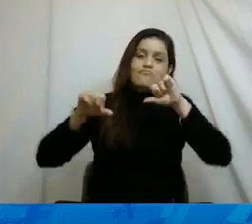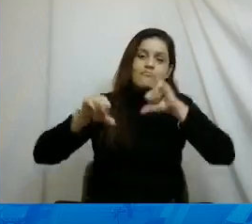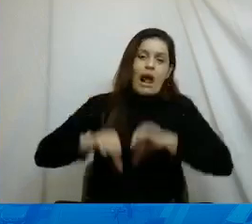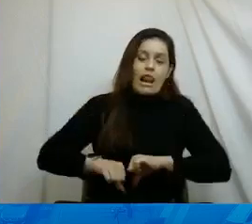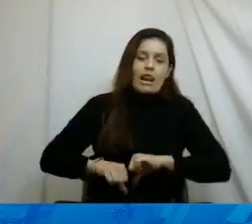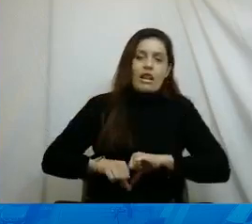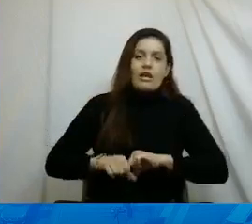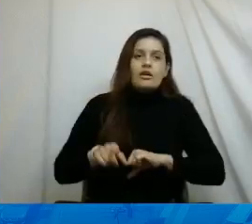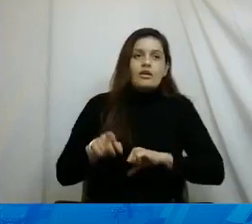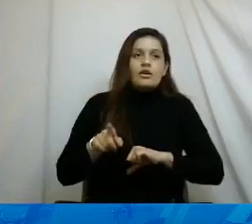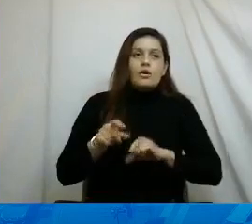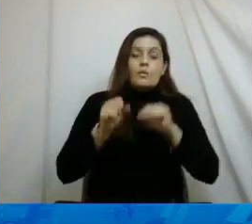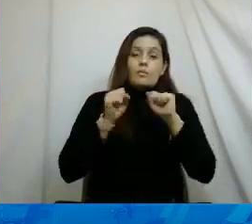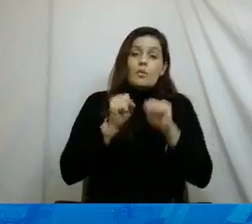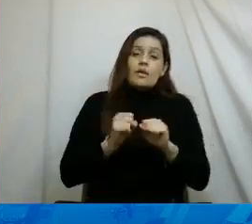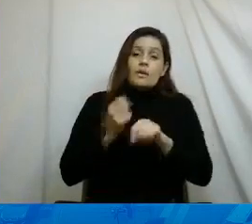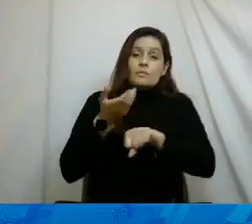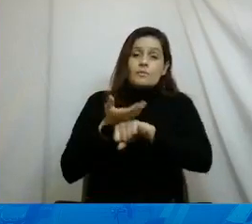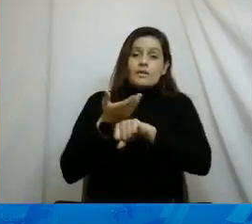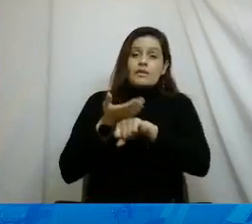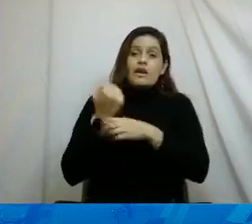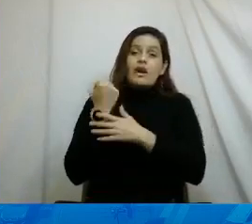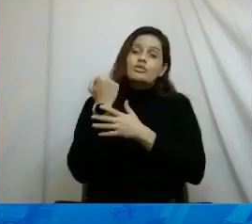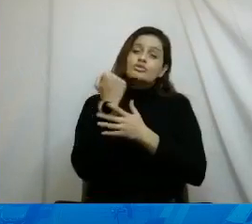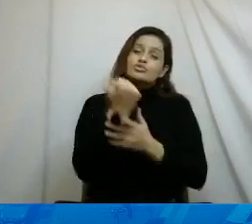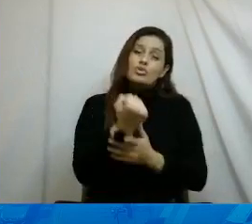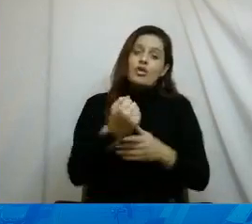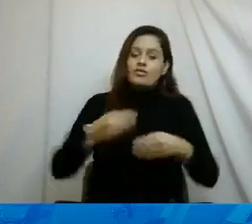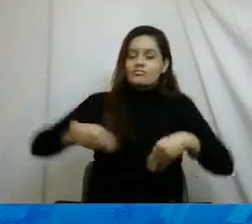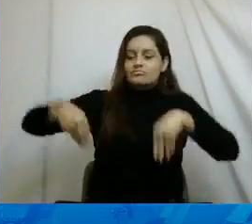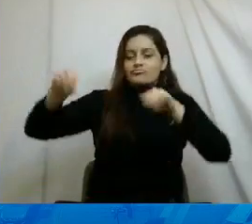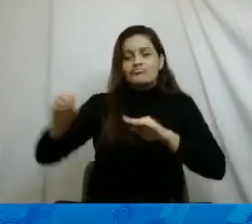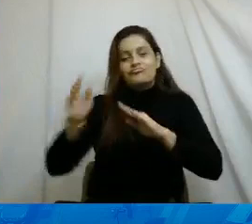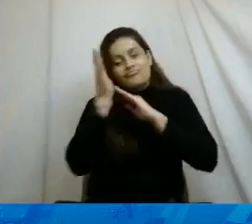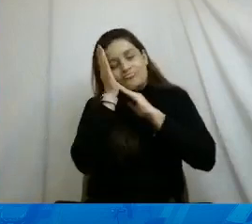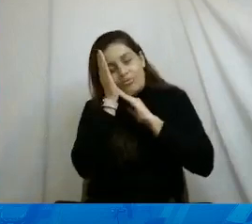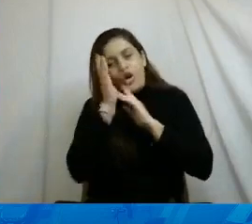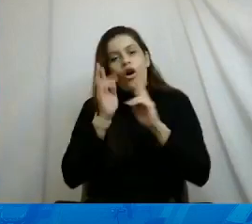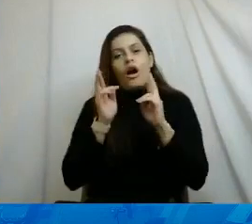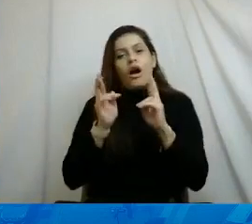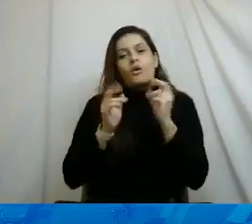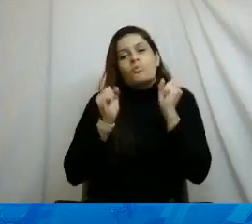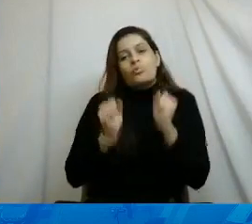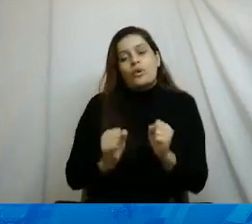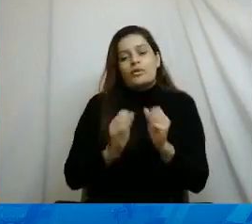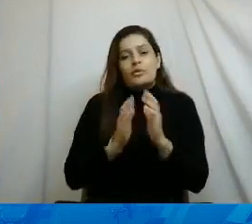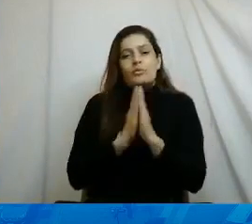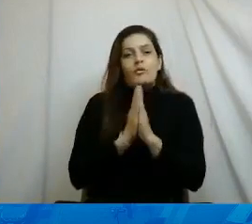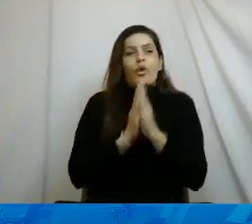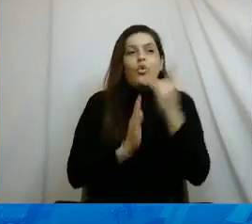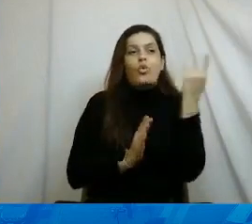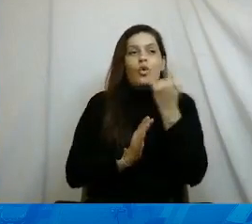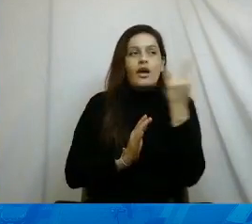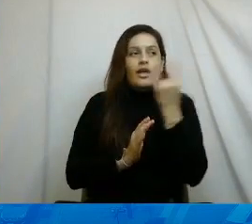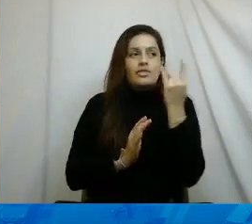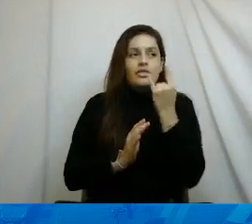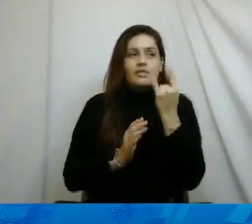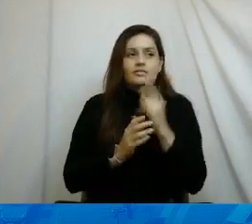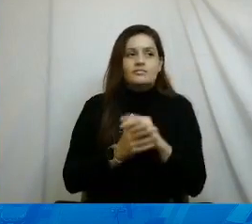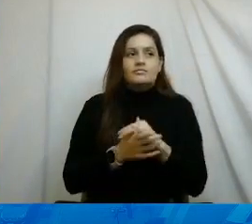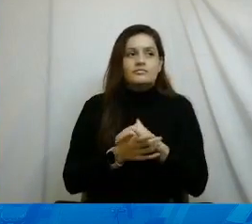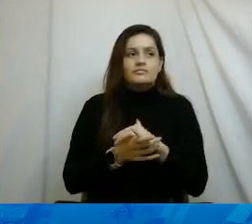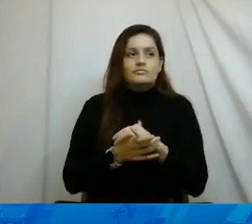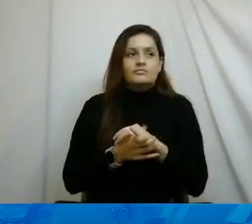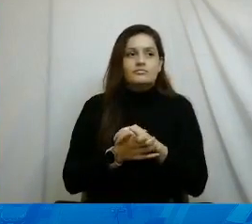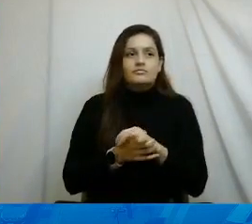evidente. Entonces, si pues, se puede ir en ayuda, por último, en colchones y en todo lo que además dice la carta, con especial urgencia, sería